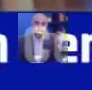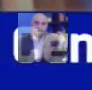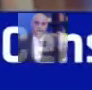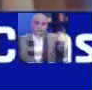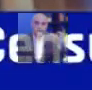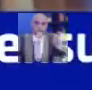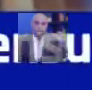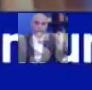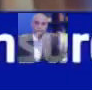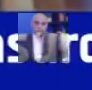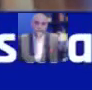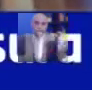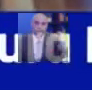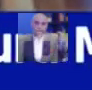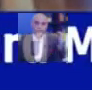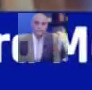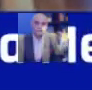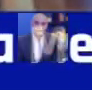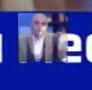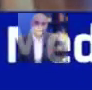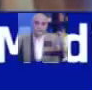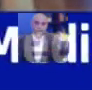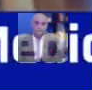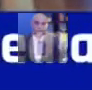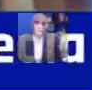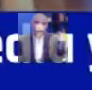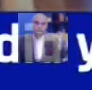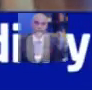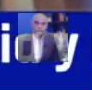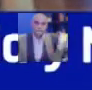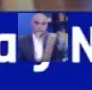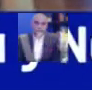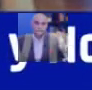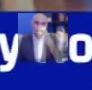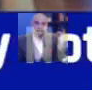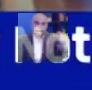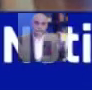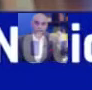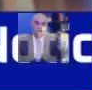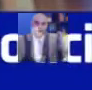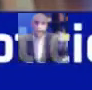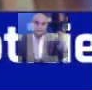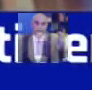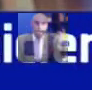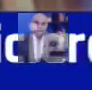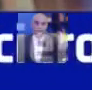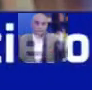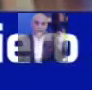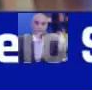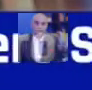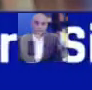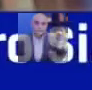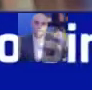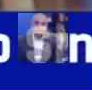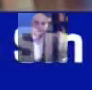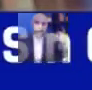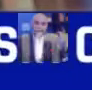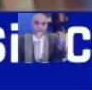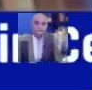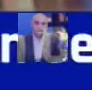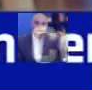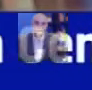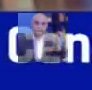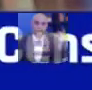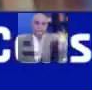hicieron un análisis muy puntual que coincide con lo que yo he considerado siempre, que que la competencia económica, Vicente, no es un